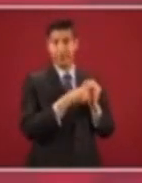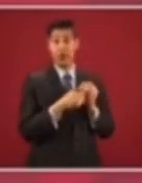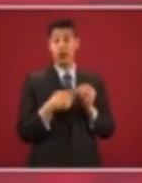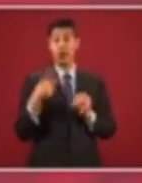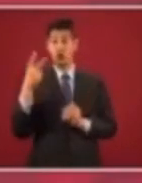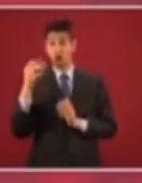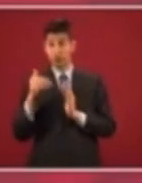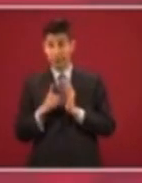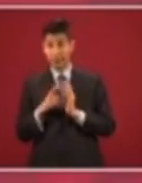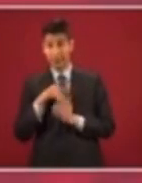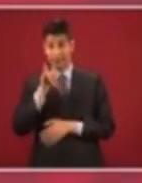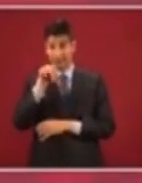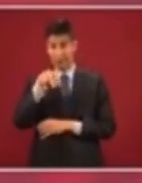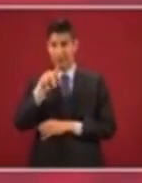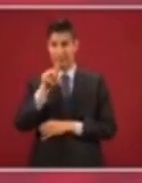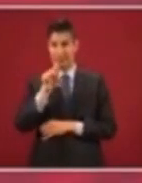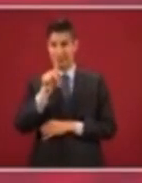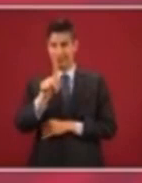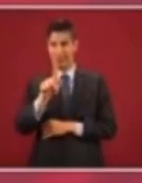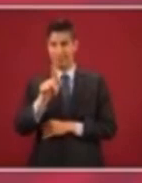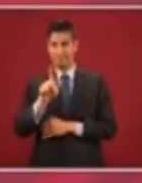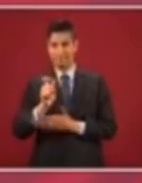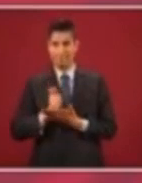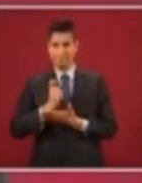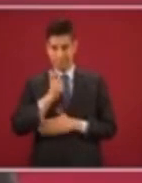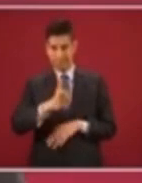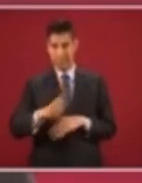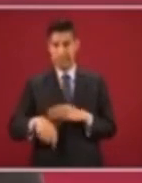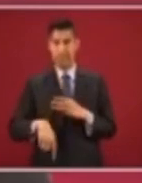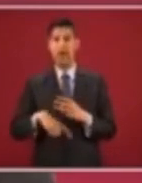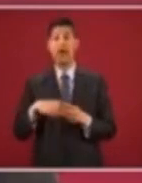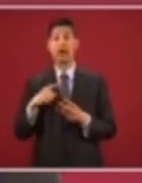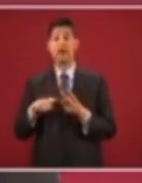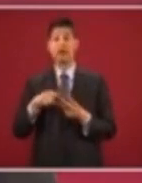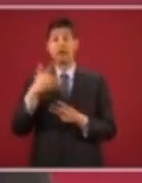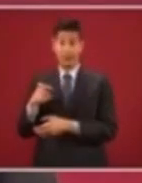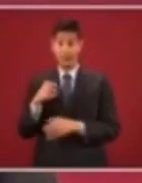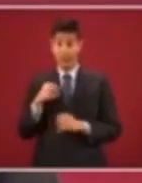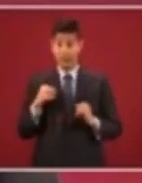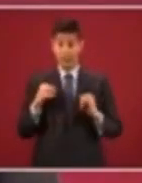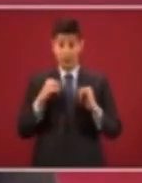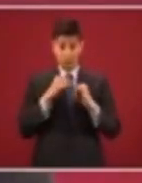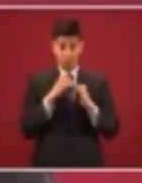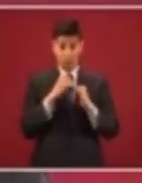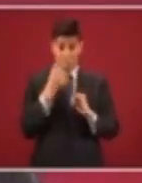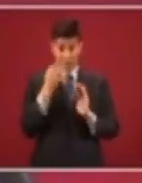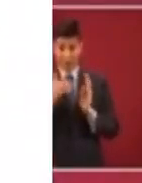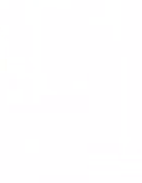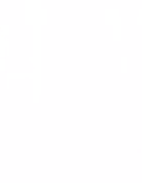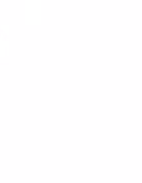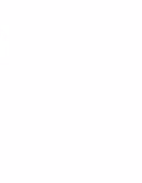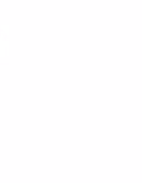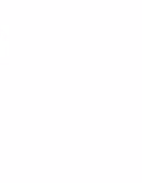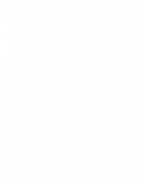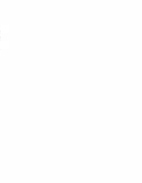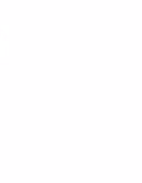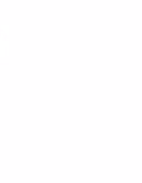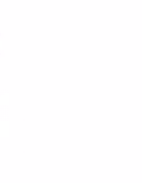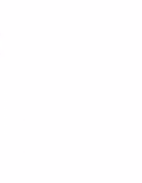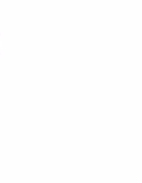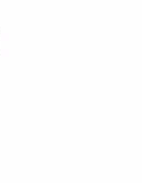instituto para devolver al pueblo lo robado, 5 mil millones de pesos donde que hay una bolsa ya. Ahora, ¿a dónde se van los